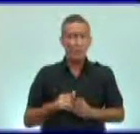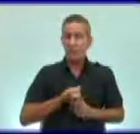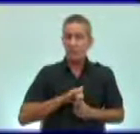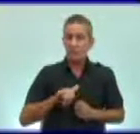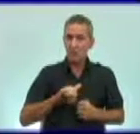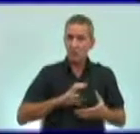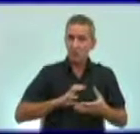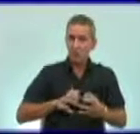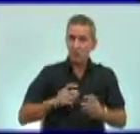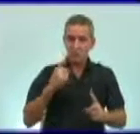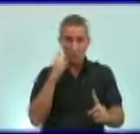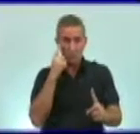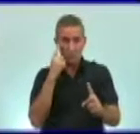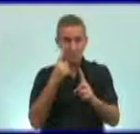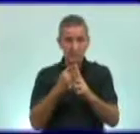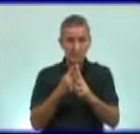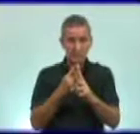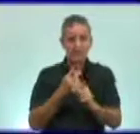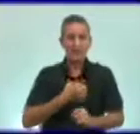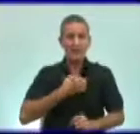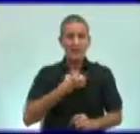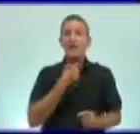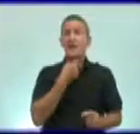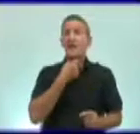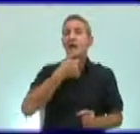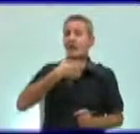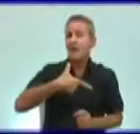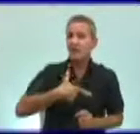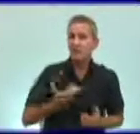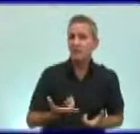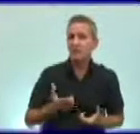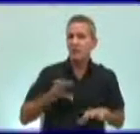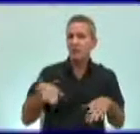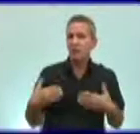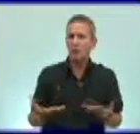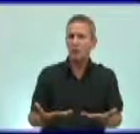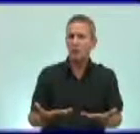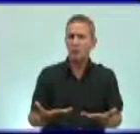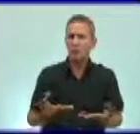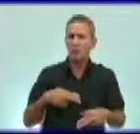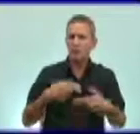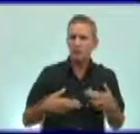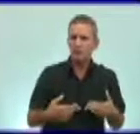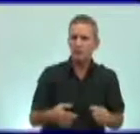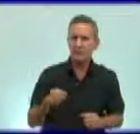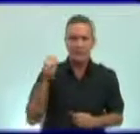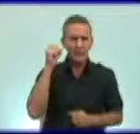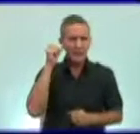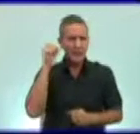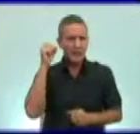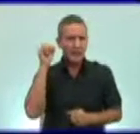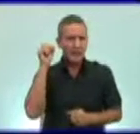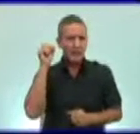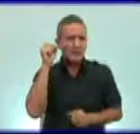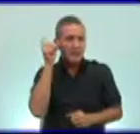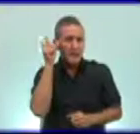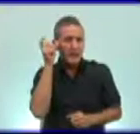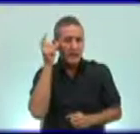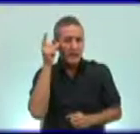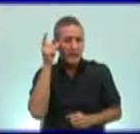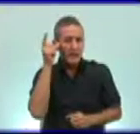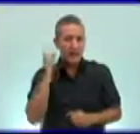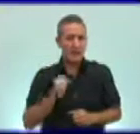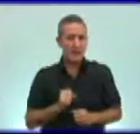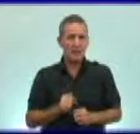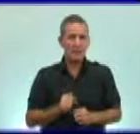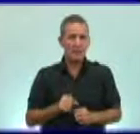como objetivo, nos hemos propuesto ejemplificar cómo se manifiestan esos ideales en los contextos actuales